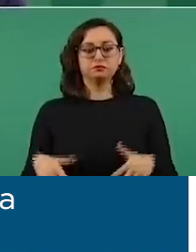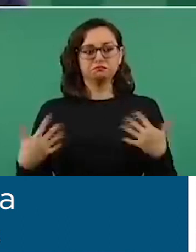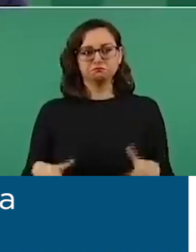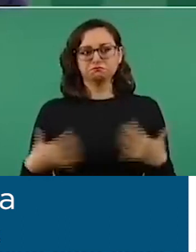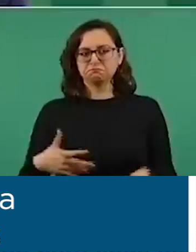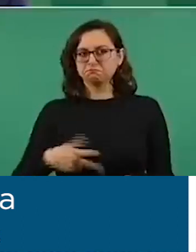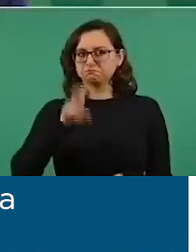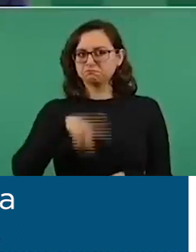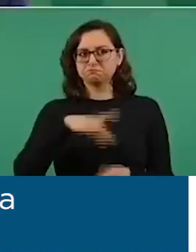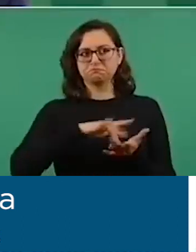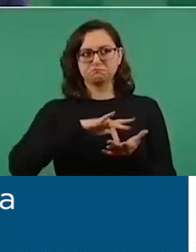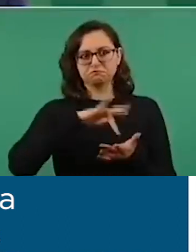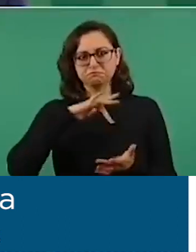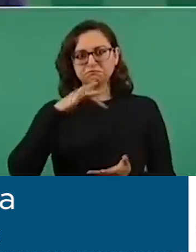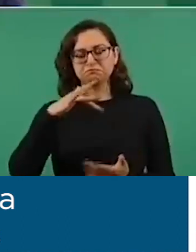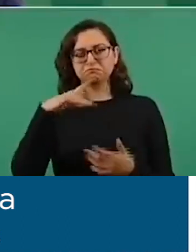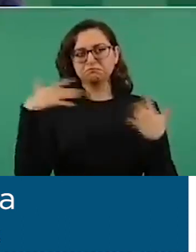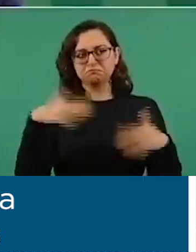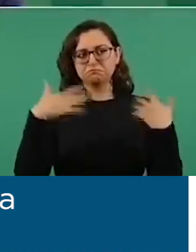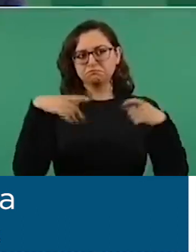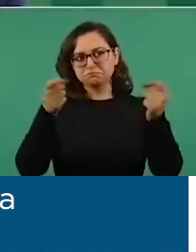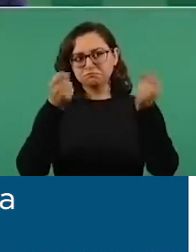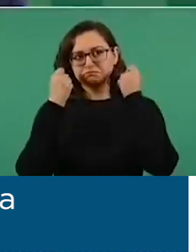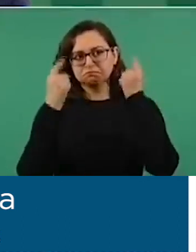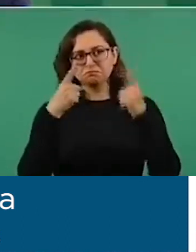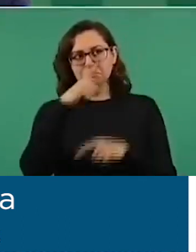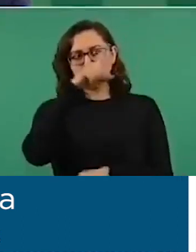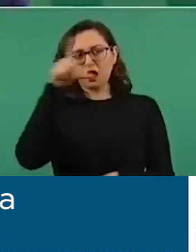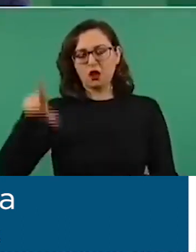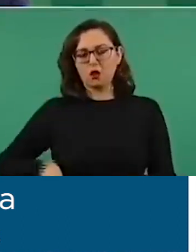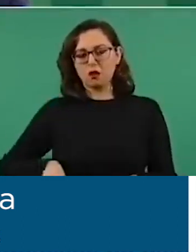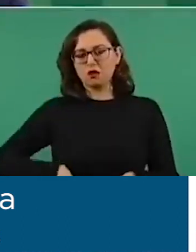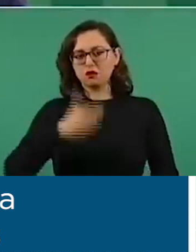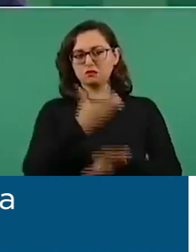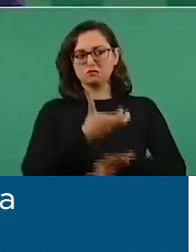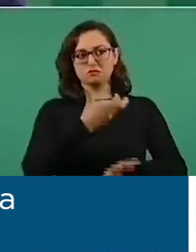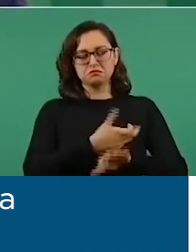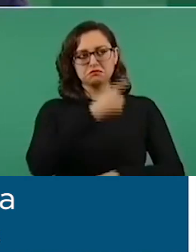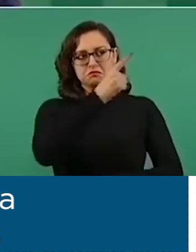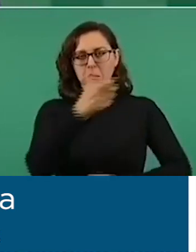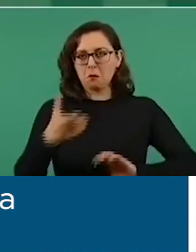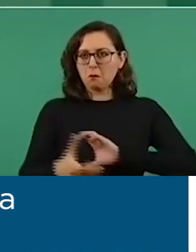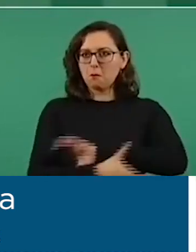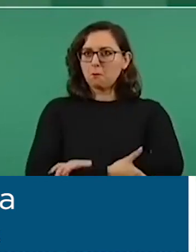reconocemos mucho del gobierno de Estados Unidos, que